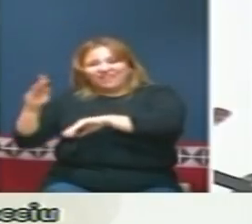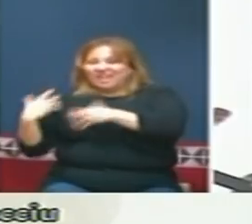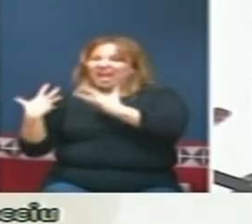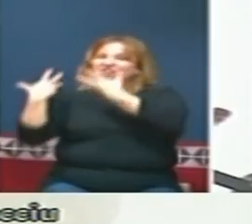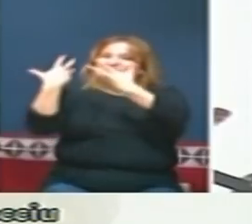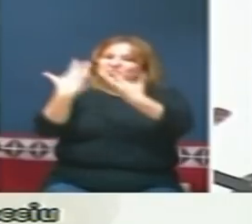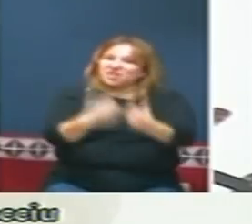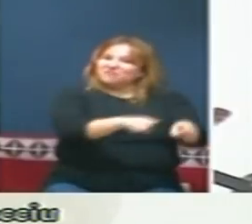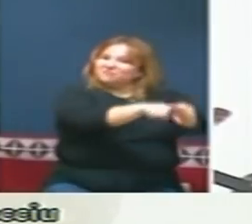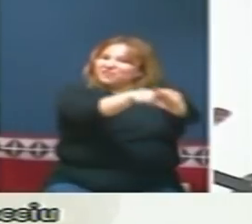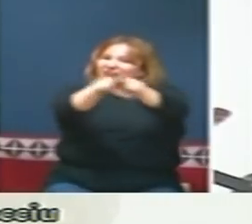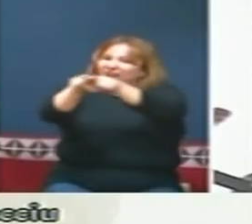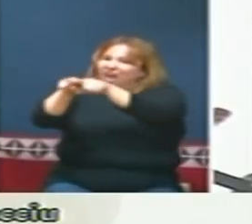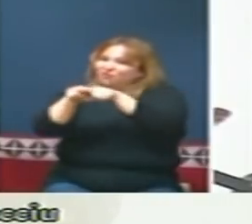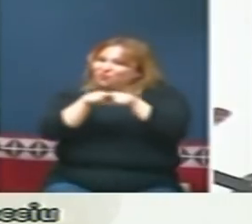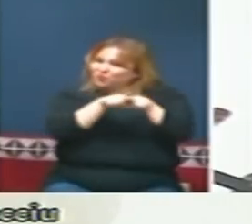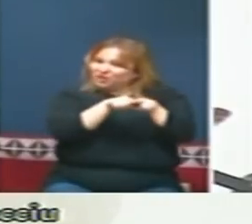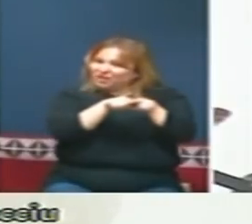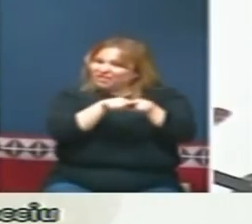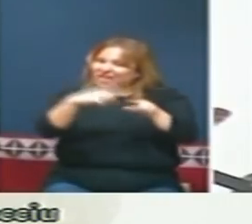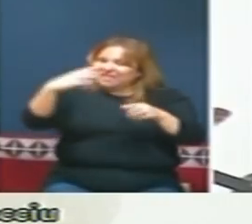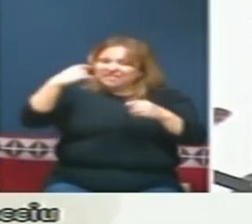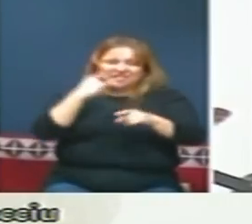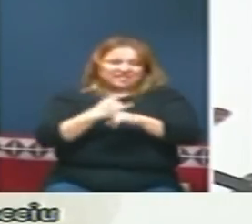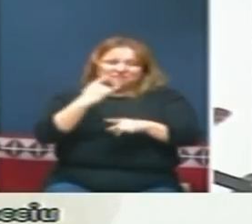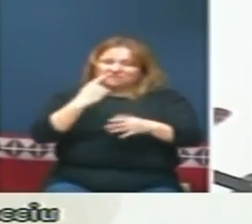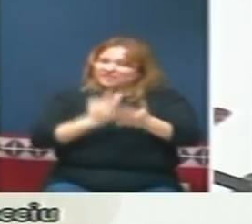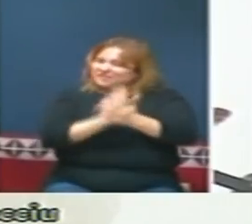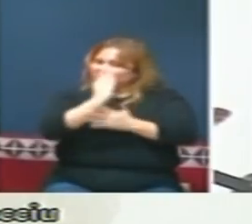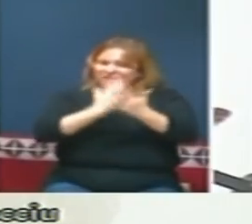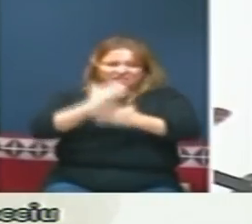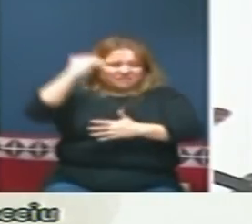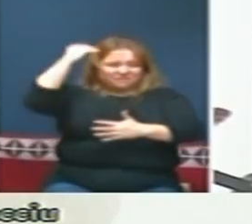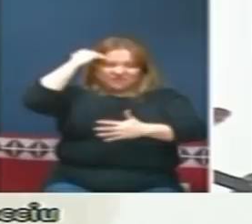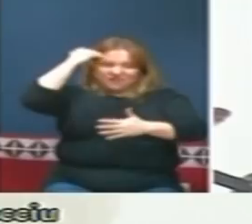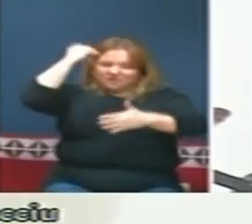hermanos. Nos queda siempre en la memoria sus célebres